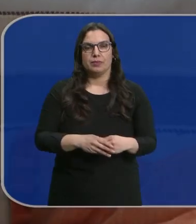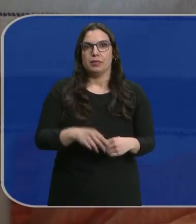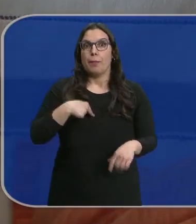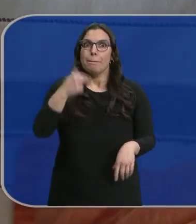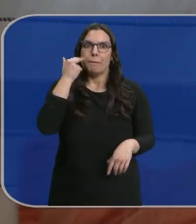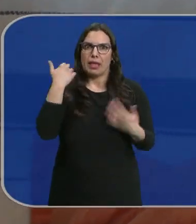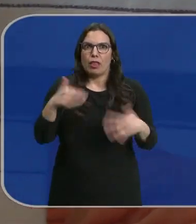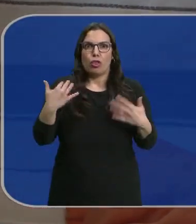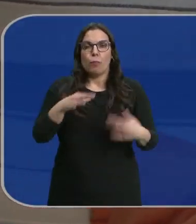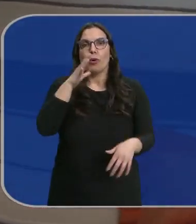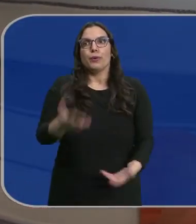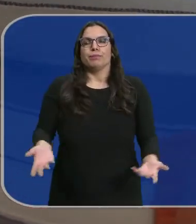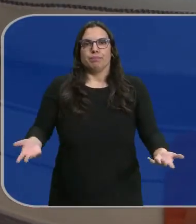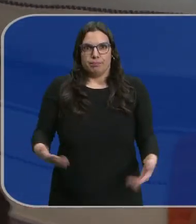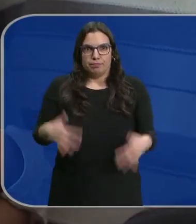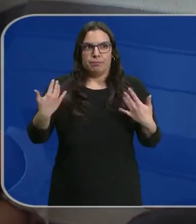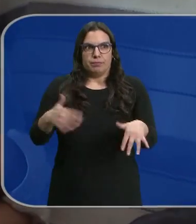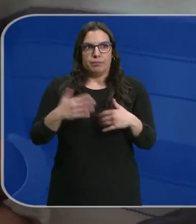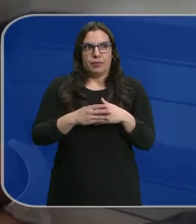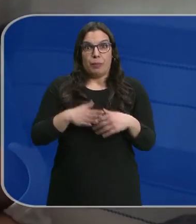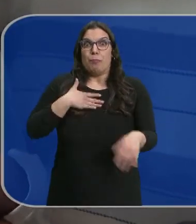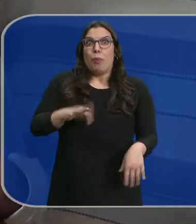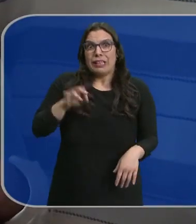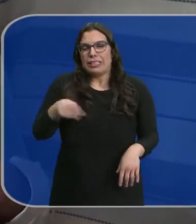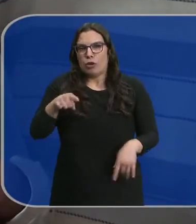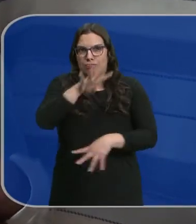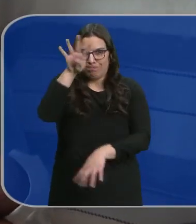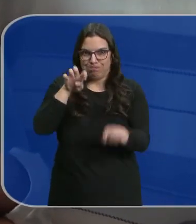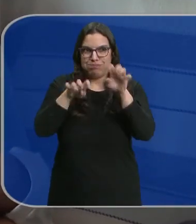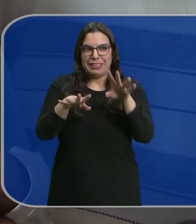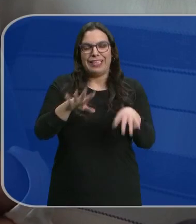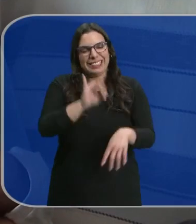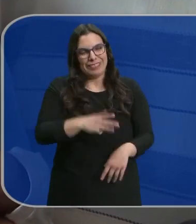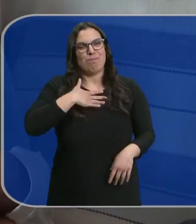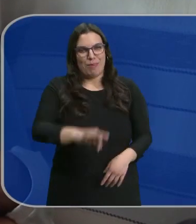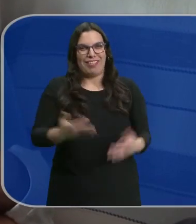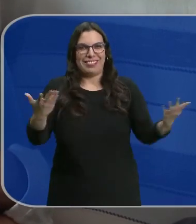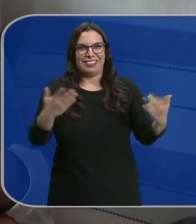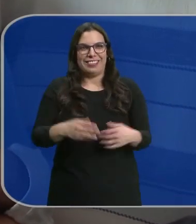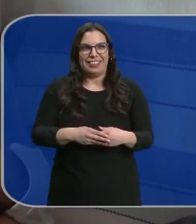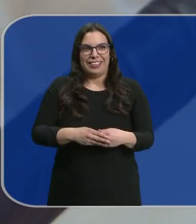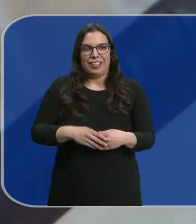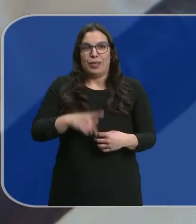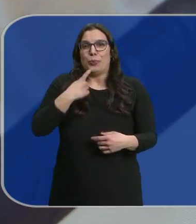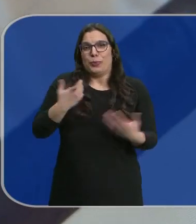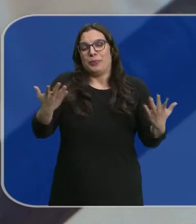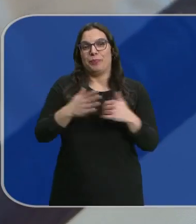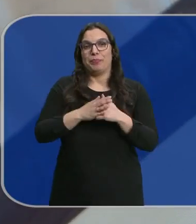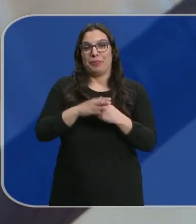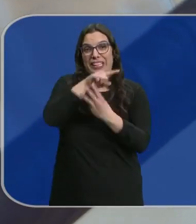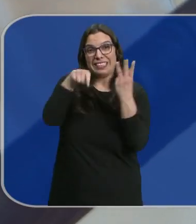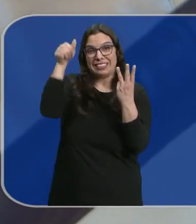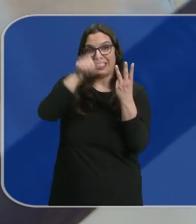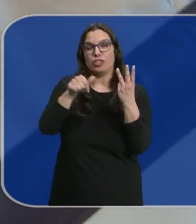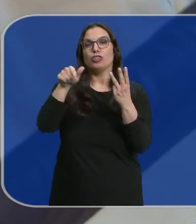Mucho miedo, porque jugar. ¿Seremos capaces? Sí, hombre, capaces seremos. No sé lo que nos costará. Adrián, Raúl y